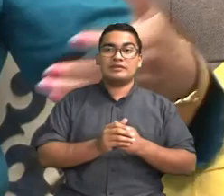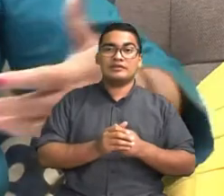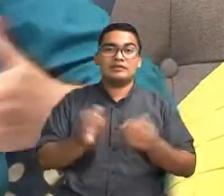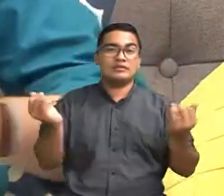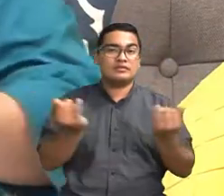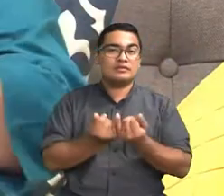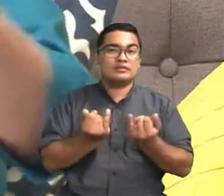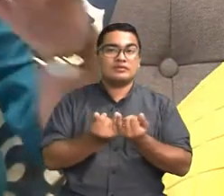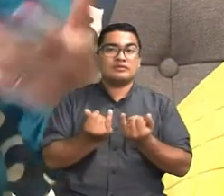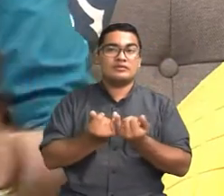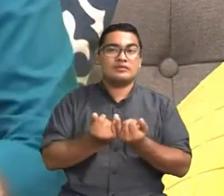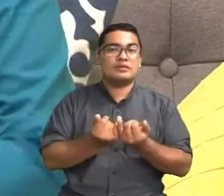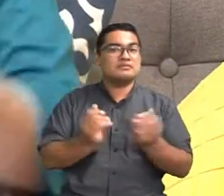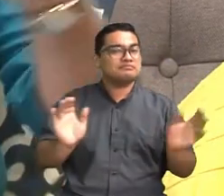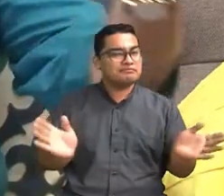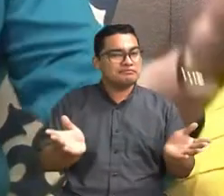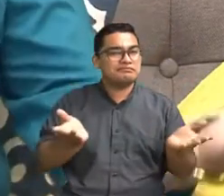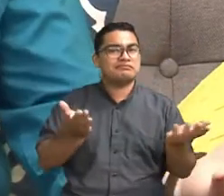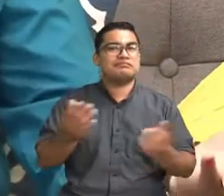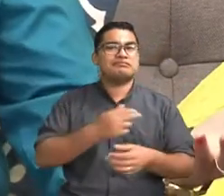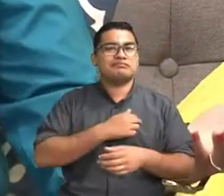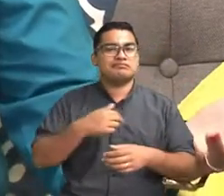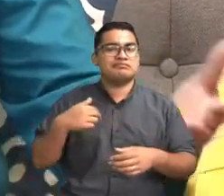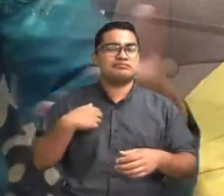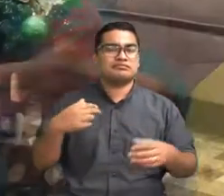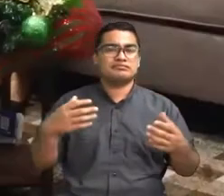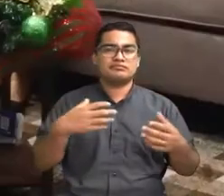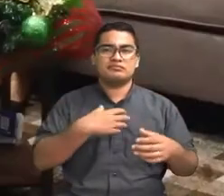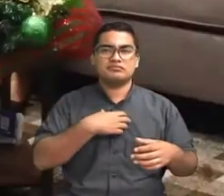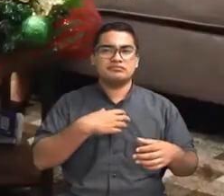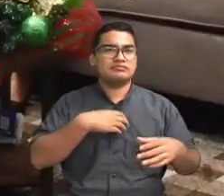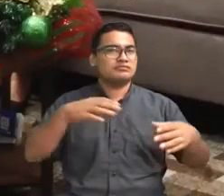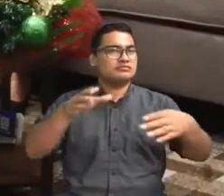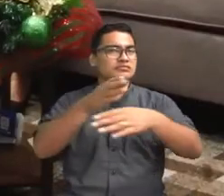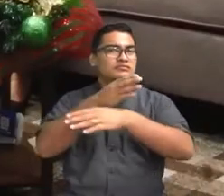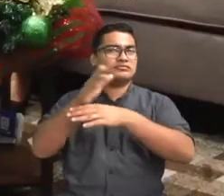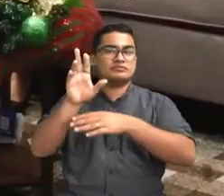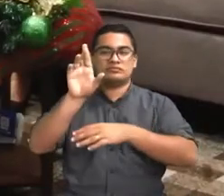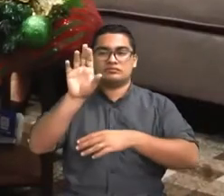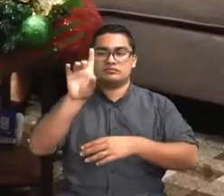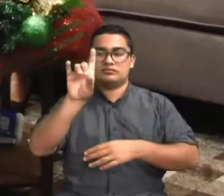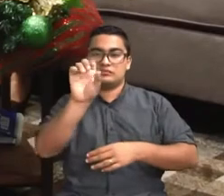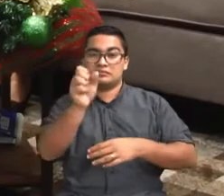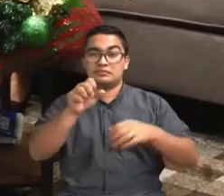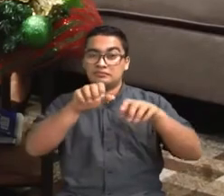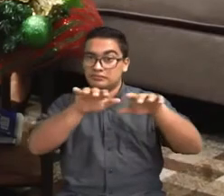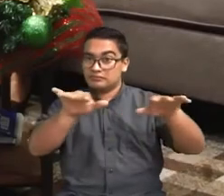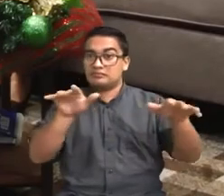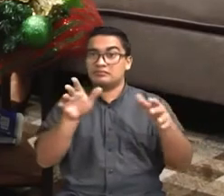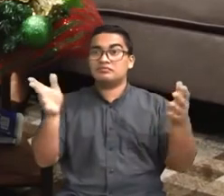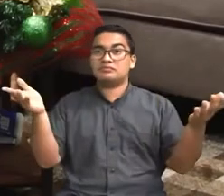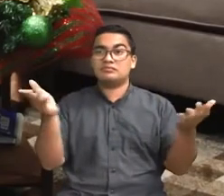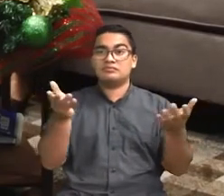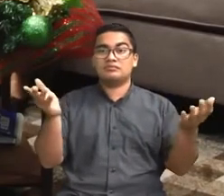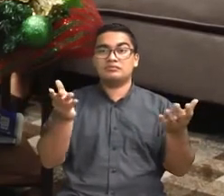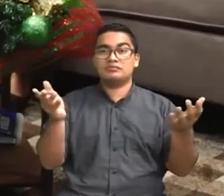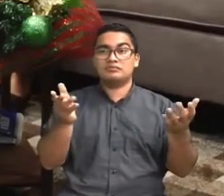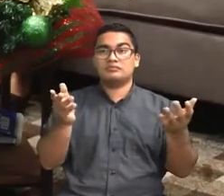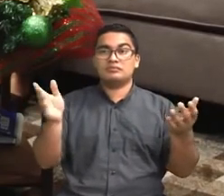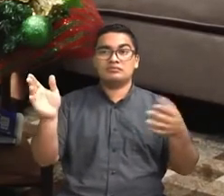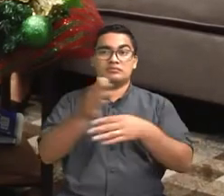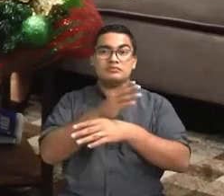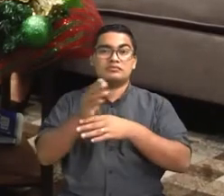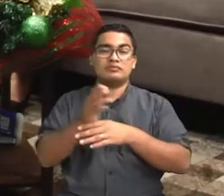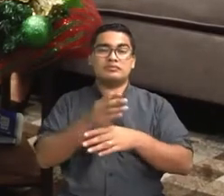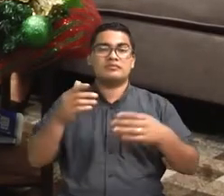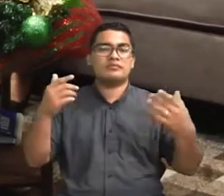también de esa promoción que se hace desde las comunidades, desde las redes de las parteras, desde las redes de los brigadistas